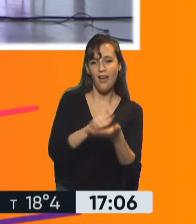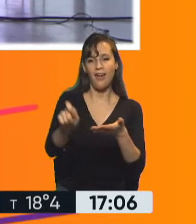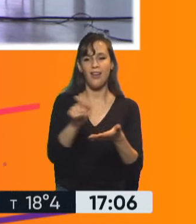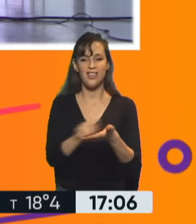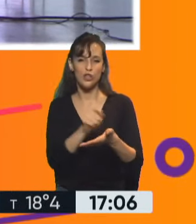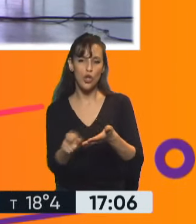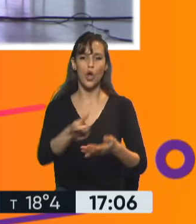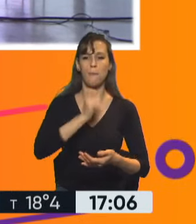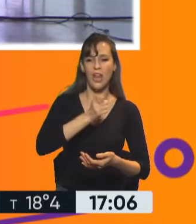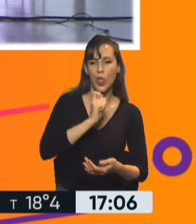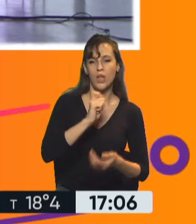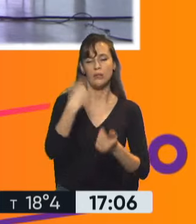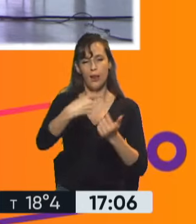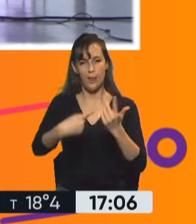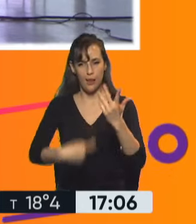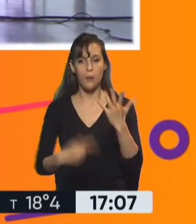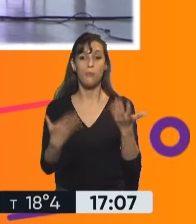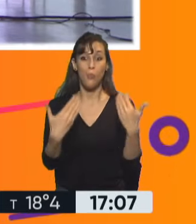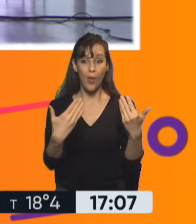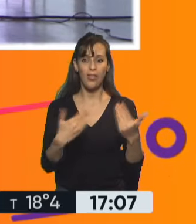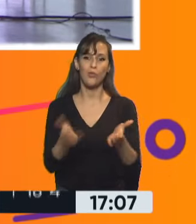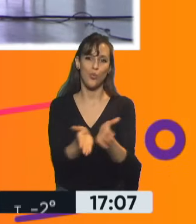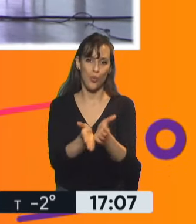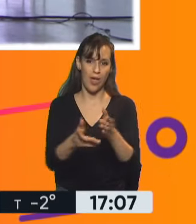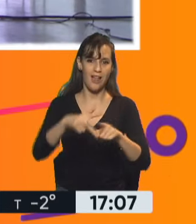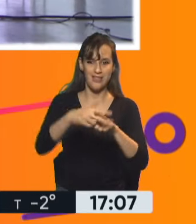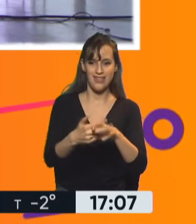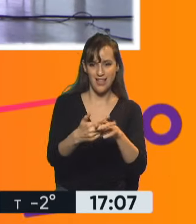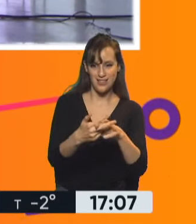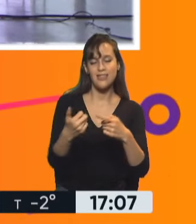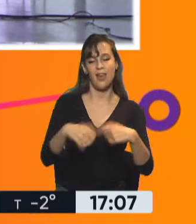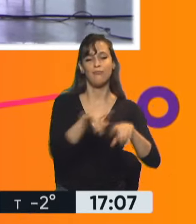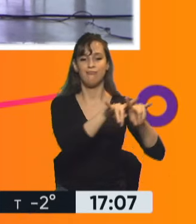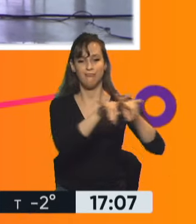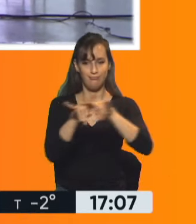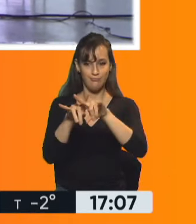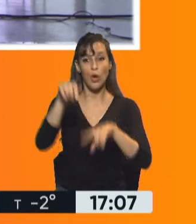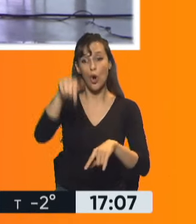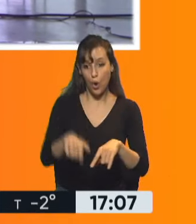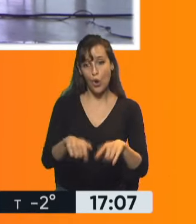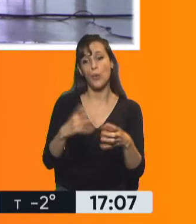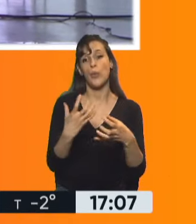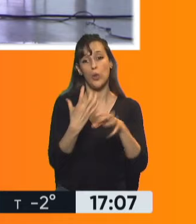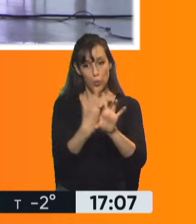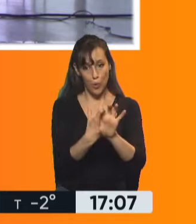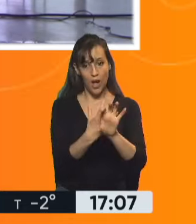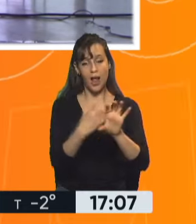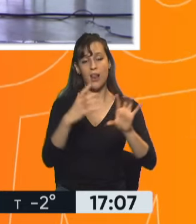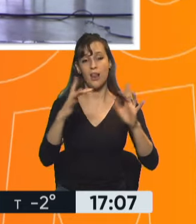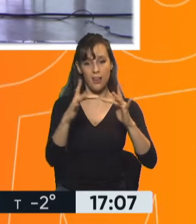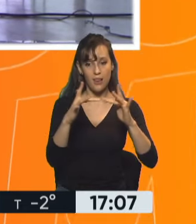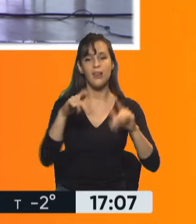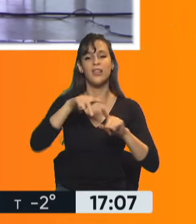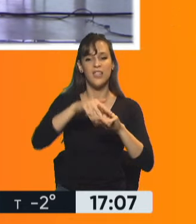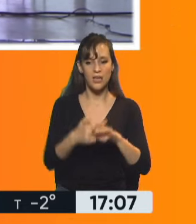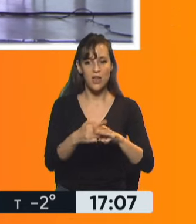a ser periodistas. Hay una oferta enorme de talleres en nuestra plataforma, que hoy es virtual, de talleres universitarios